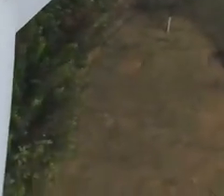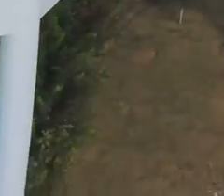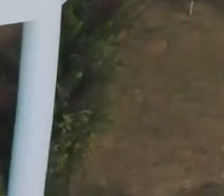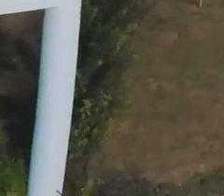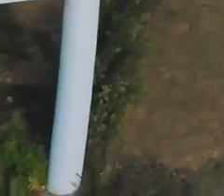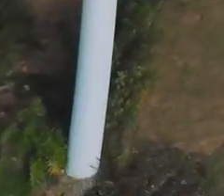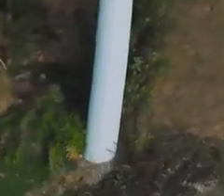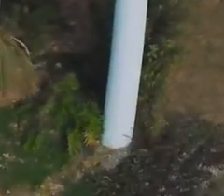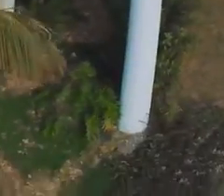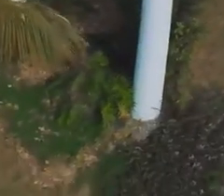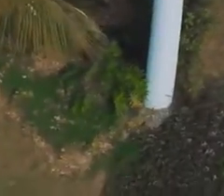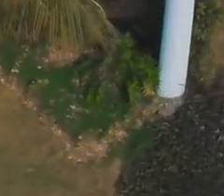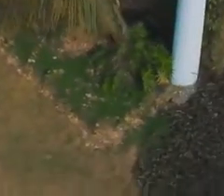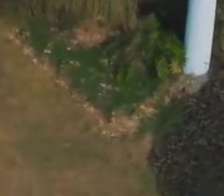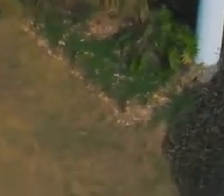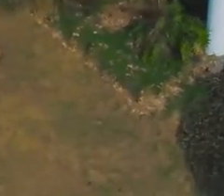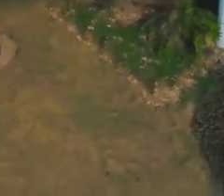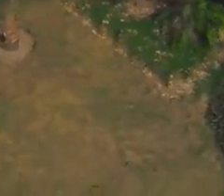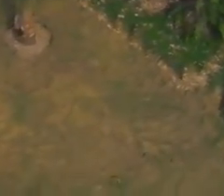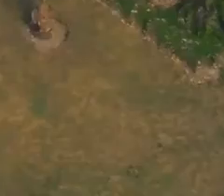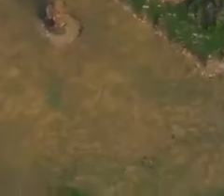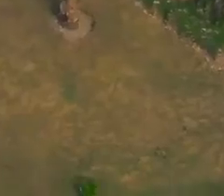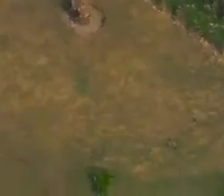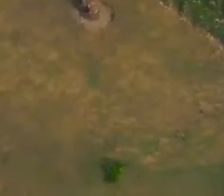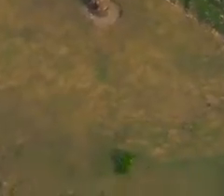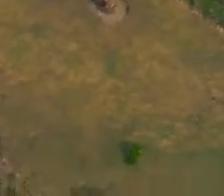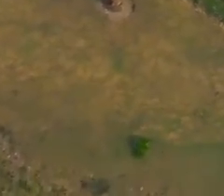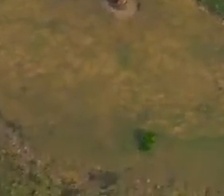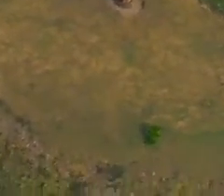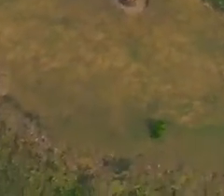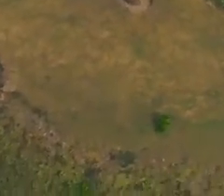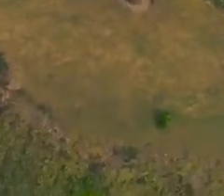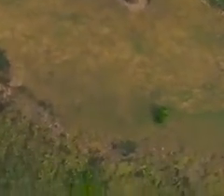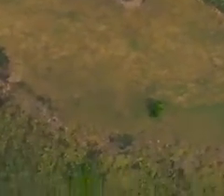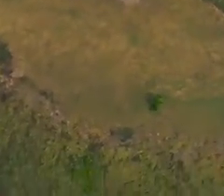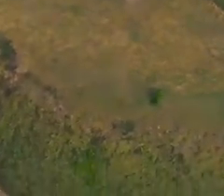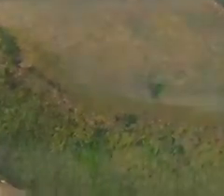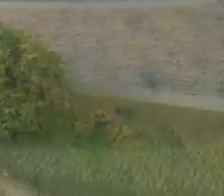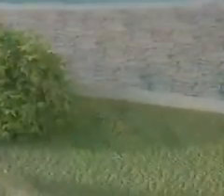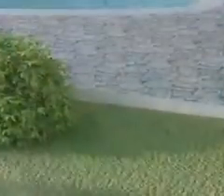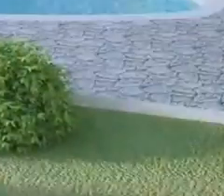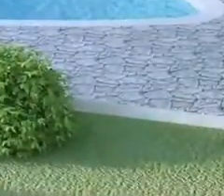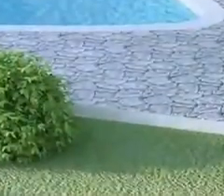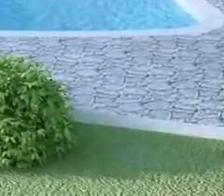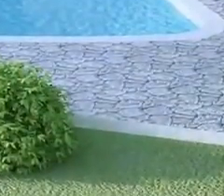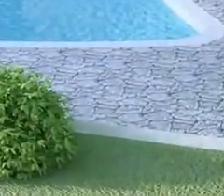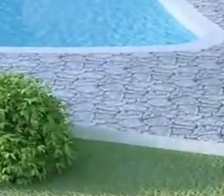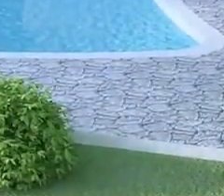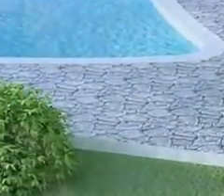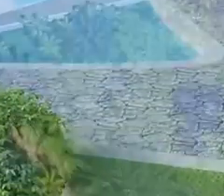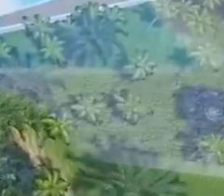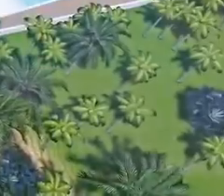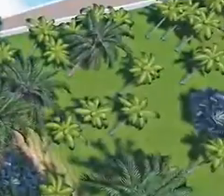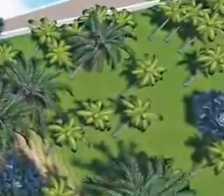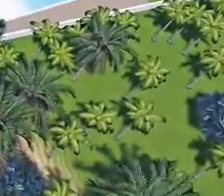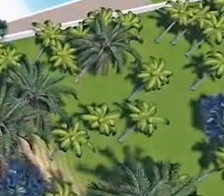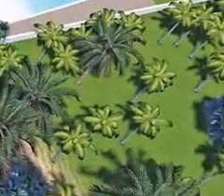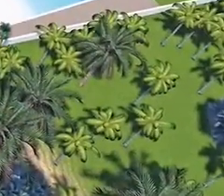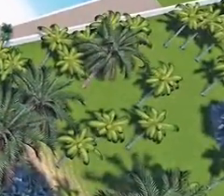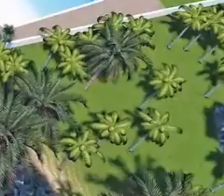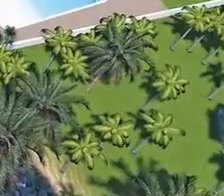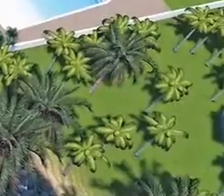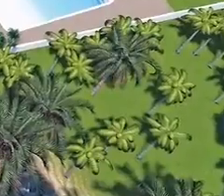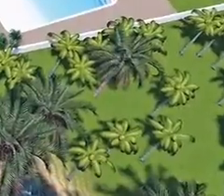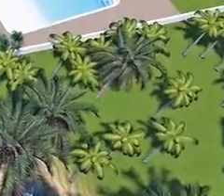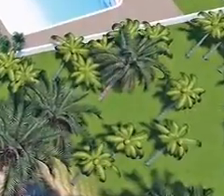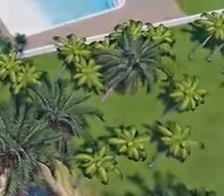Apartamentos construidos con materiales de alta calidad en varios diseños adaptados a cada necesidad. Con la compra se incluye